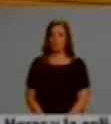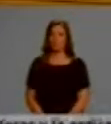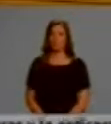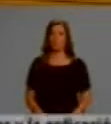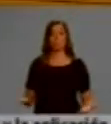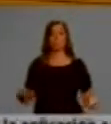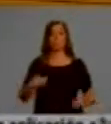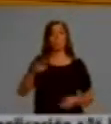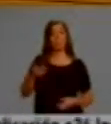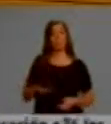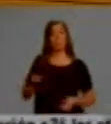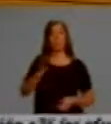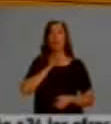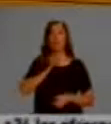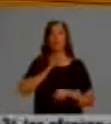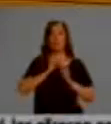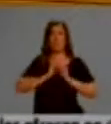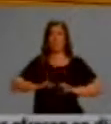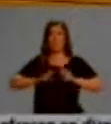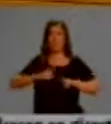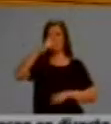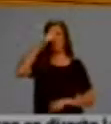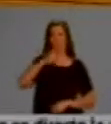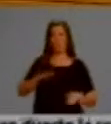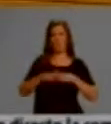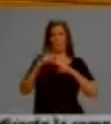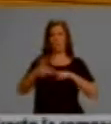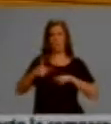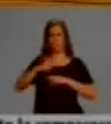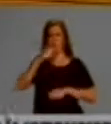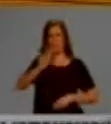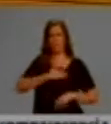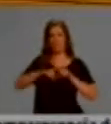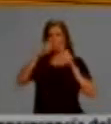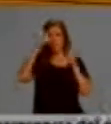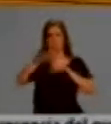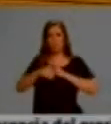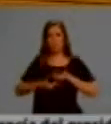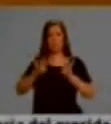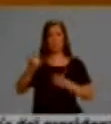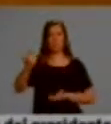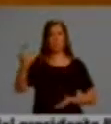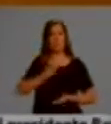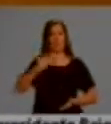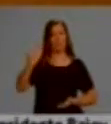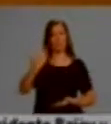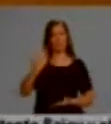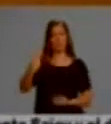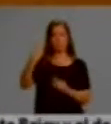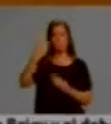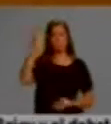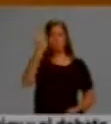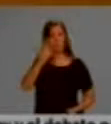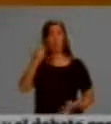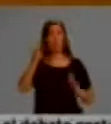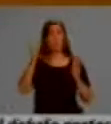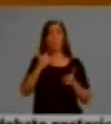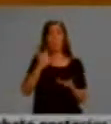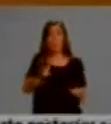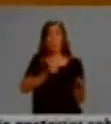Es importante frenar este deterioro de la imagen de los políticos y de las instituciones democráticas, porque el clima que